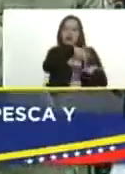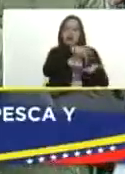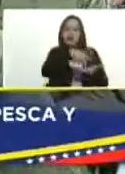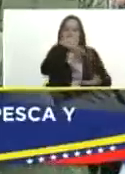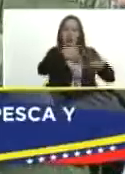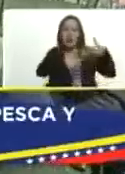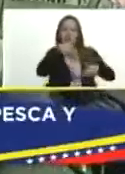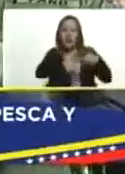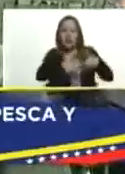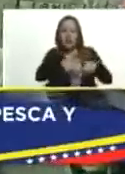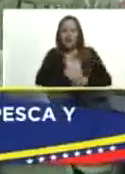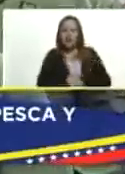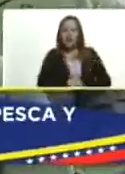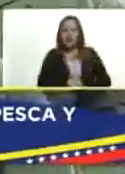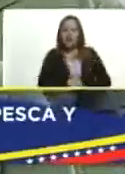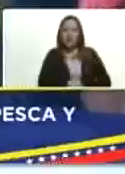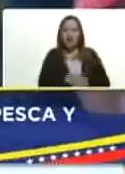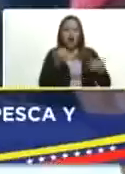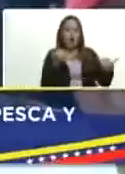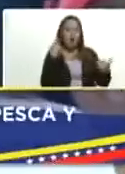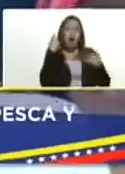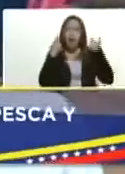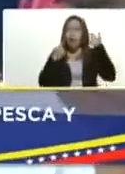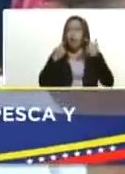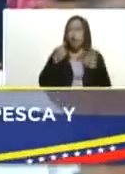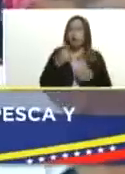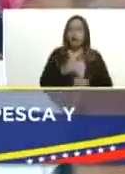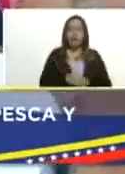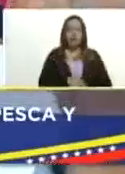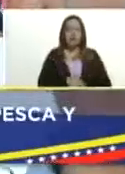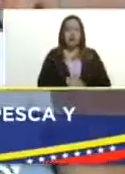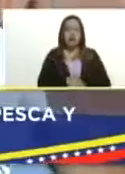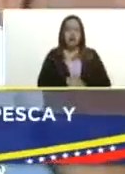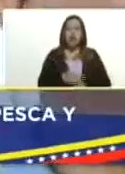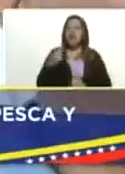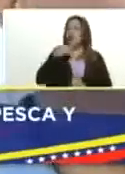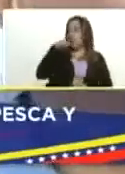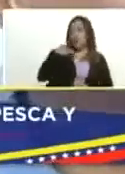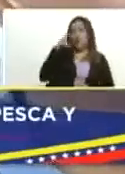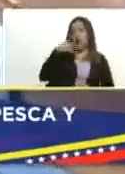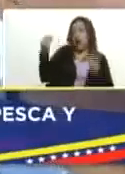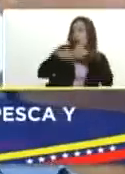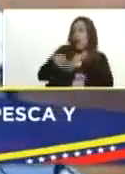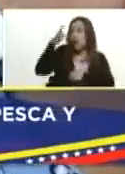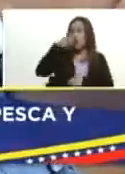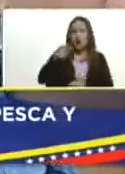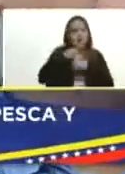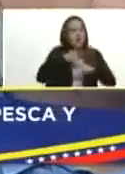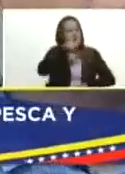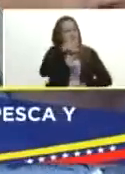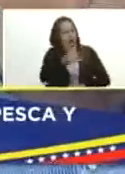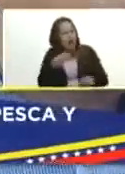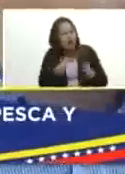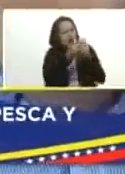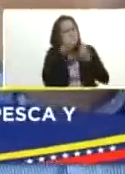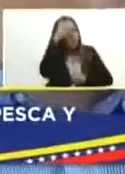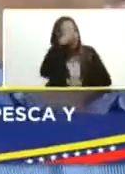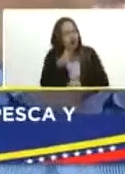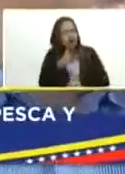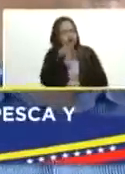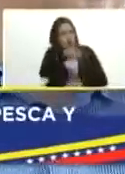la oposición, de la derecha, haciéndose los locos. Y que condenamos a Trump. Pero si tú estabas con Trump cuando se tomaron las